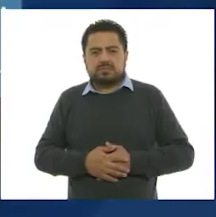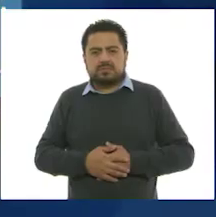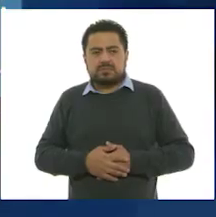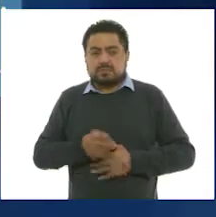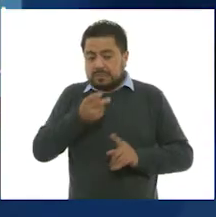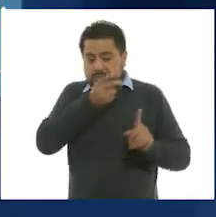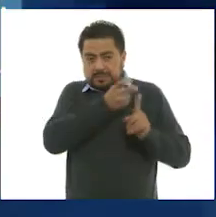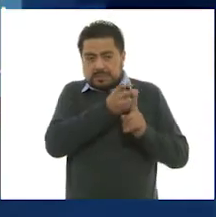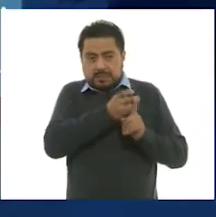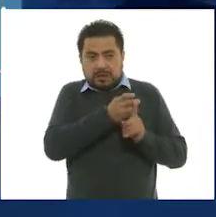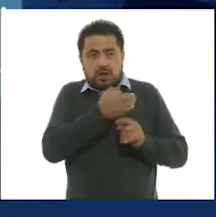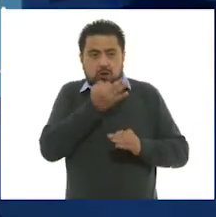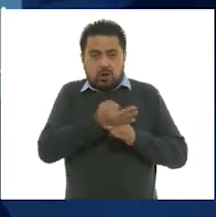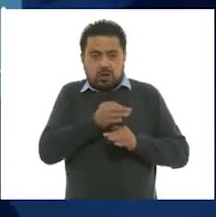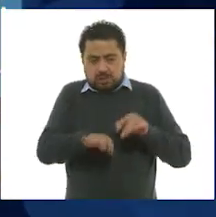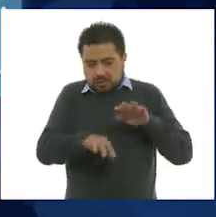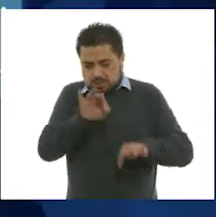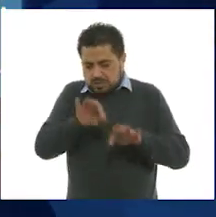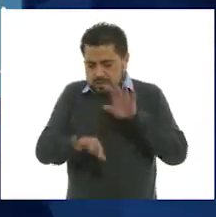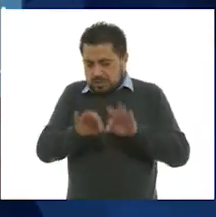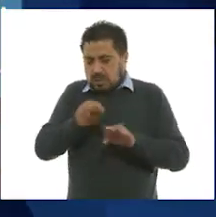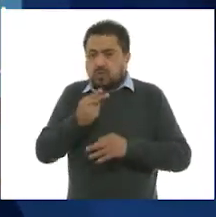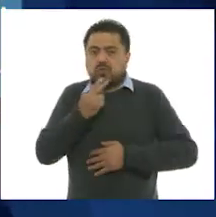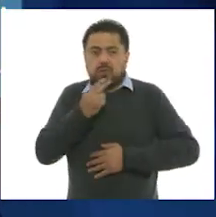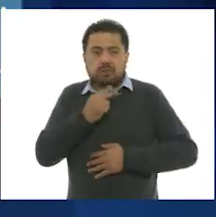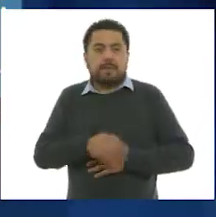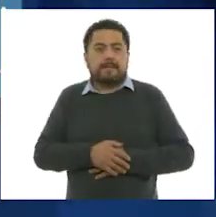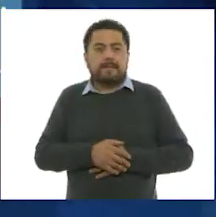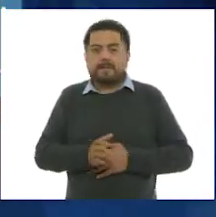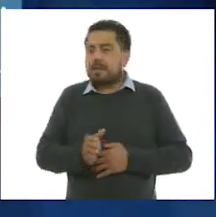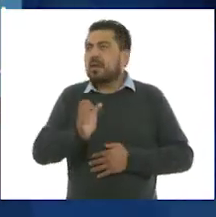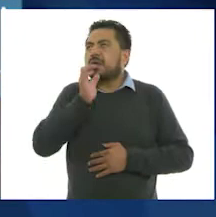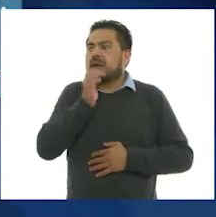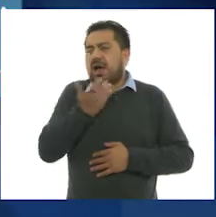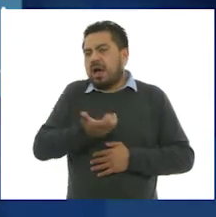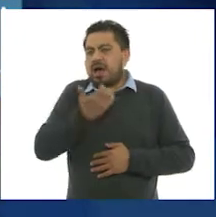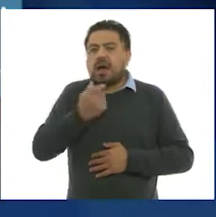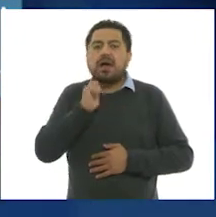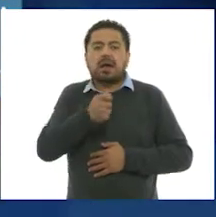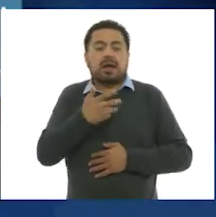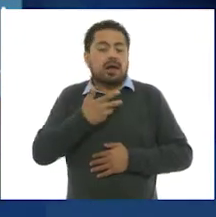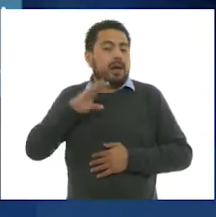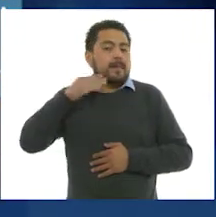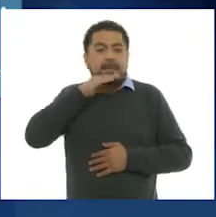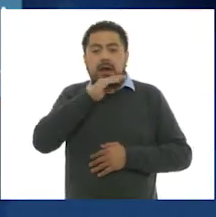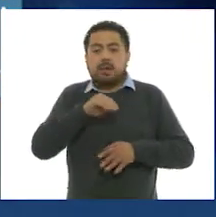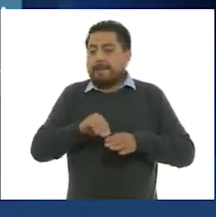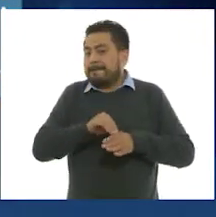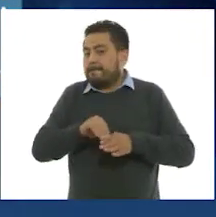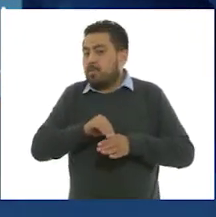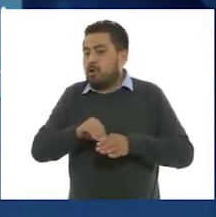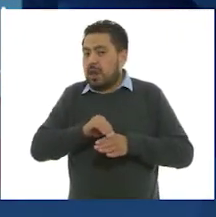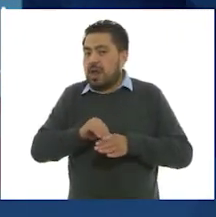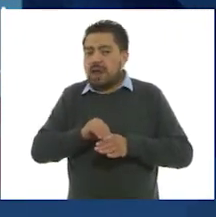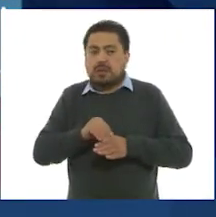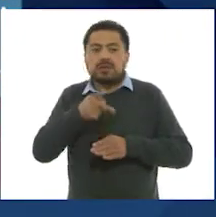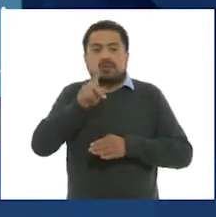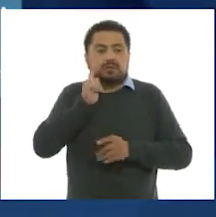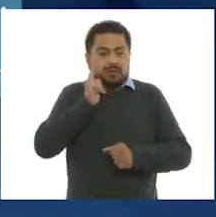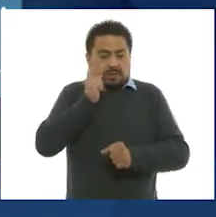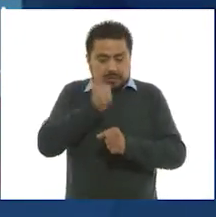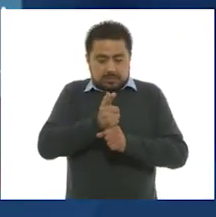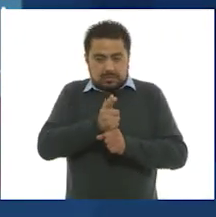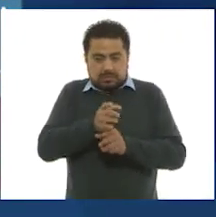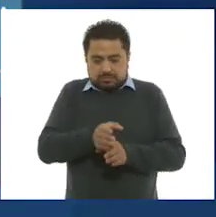Estos son nuestros ingredientes. La bebida tradicional tiene maíz morado, pero en México vas a encontrar